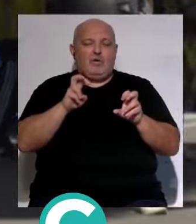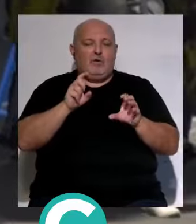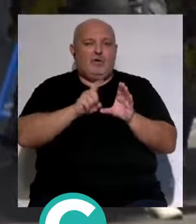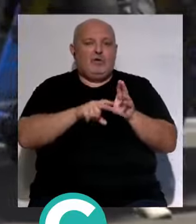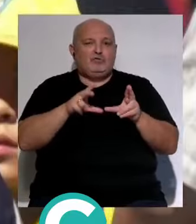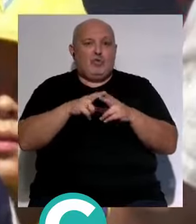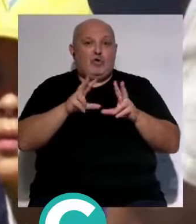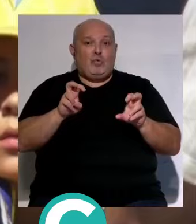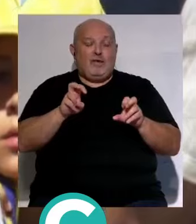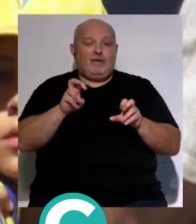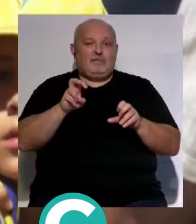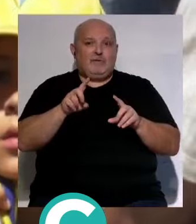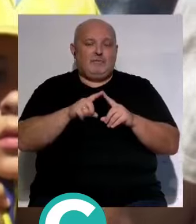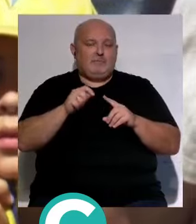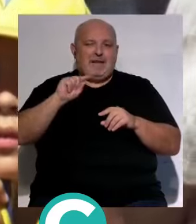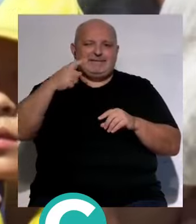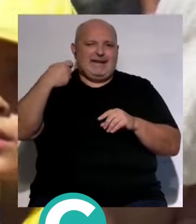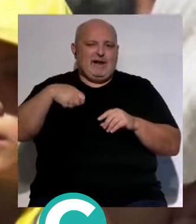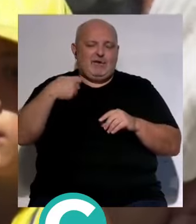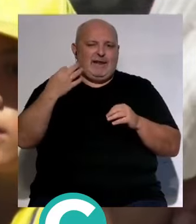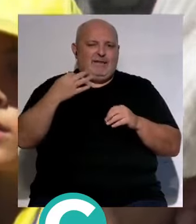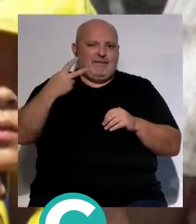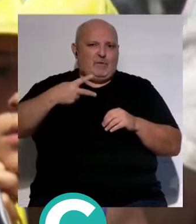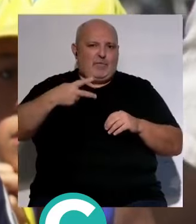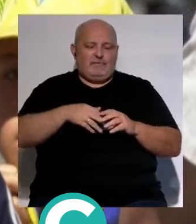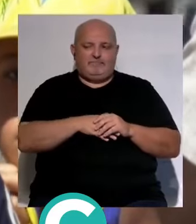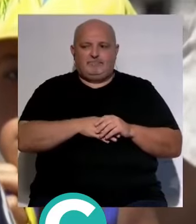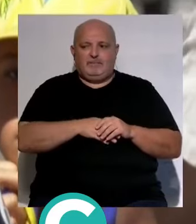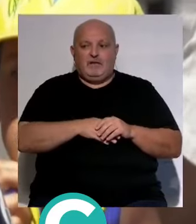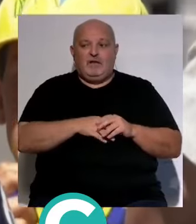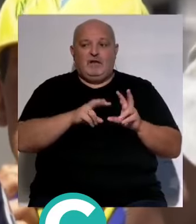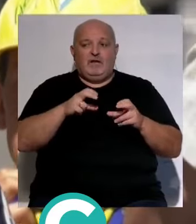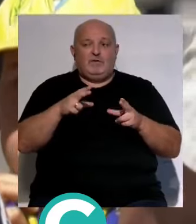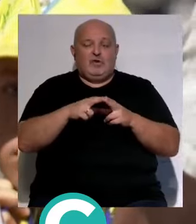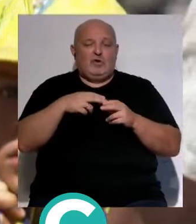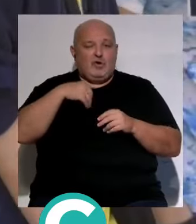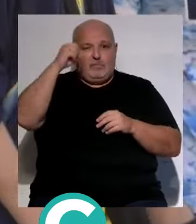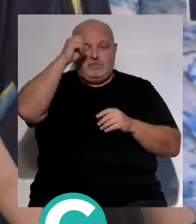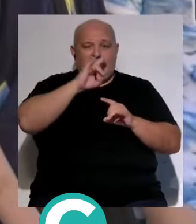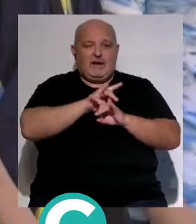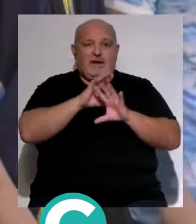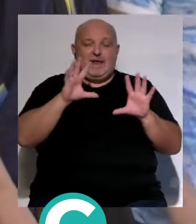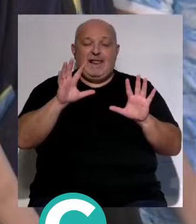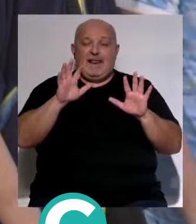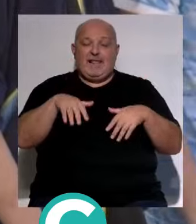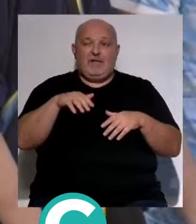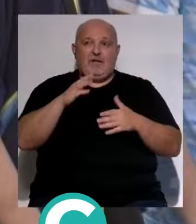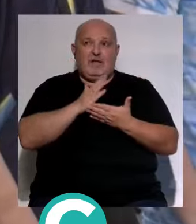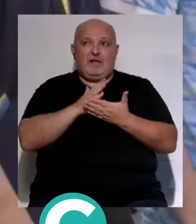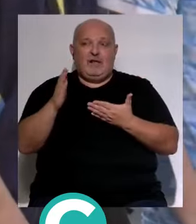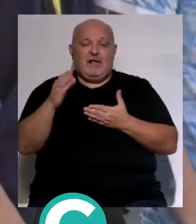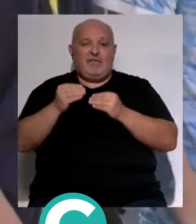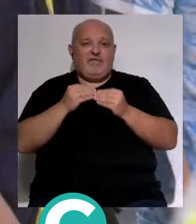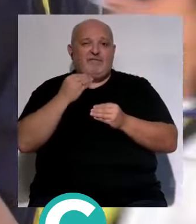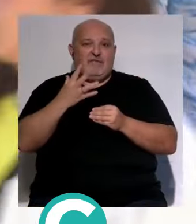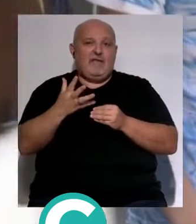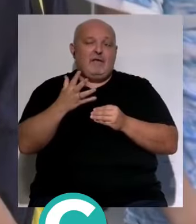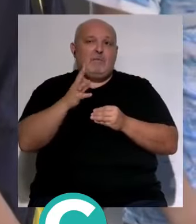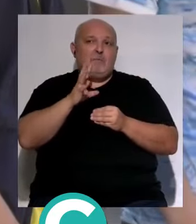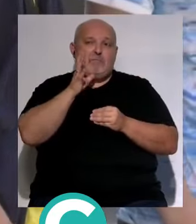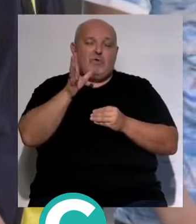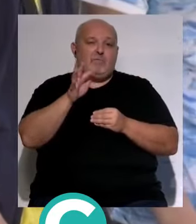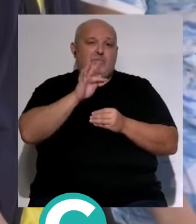socio abonado, es el más caro de la categoría. Vamos a ver, yo con el tema de los abonos tengo una opinión muy clara. Yo creo que el Cádiz, por un lado, lo está haciendo muy bien, porque